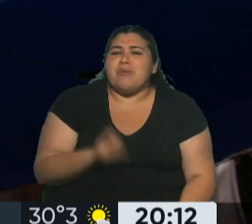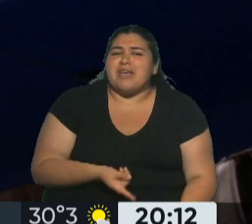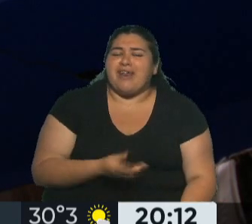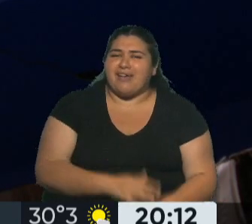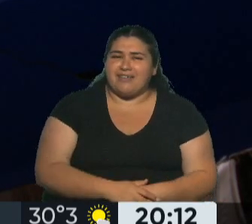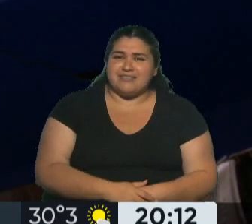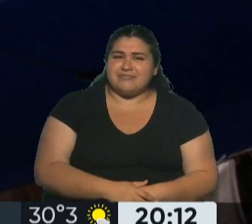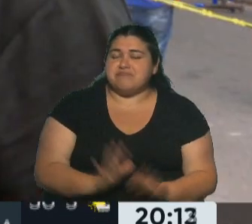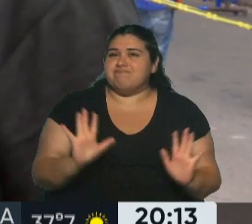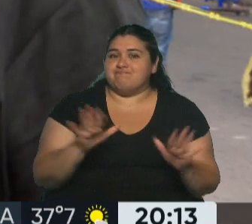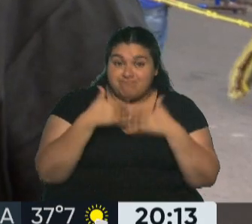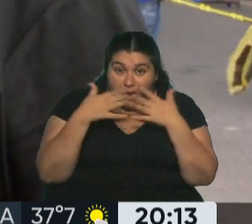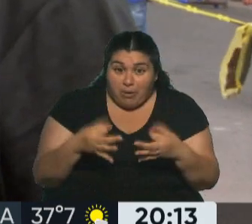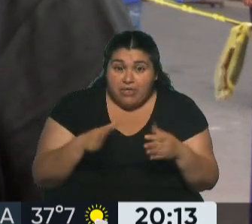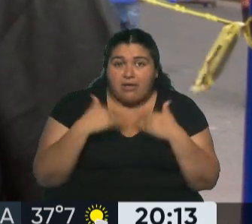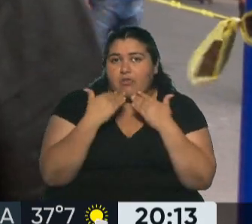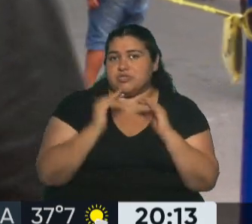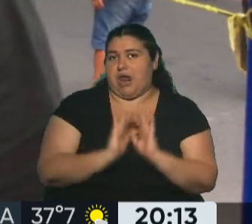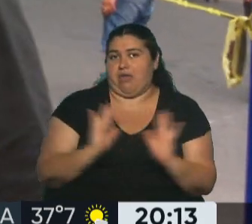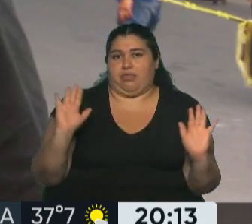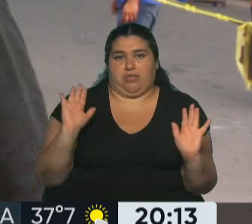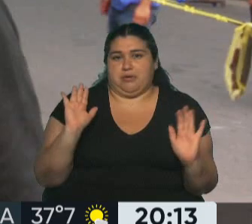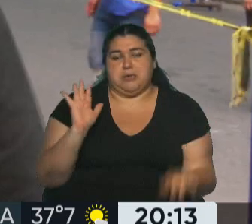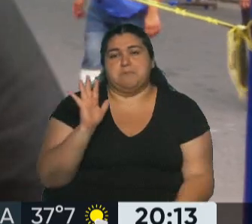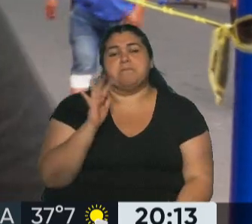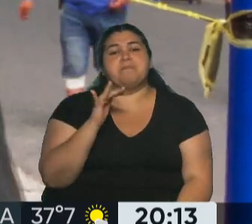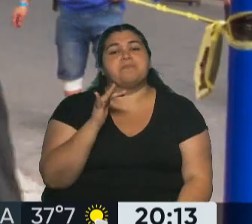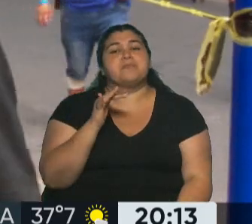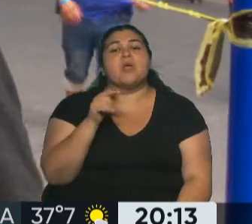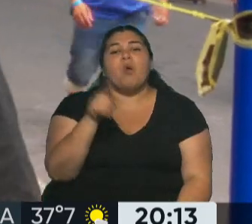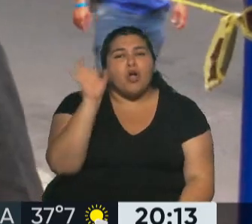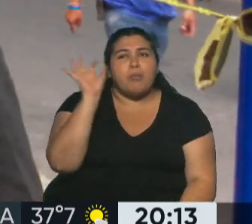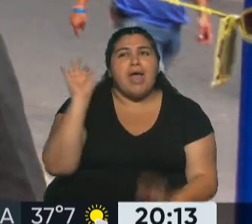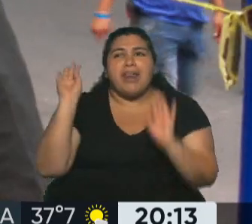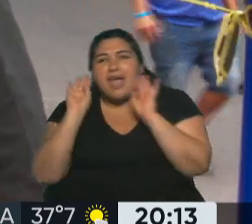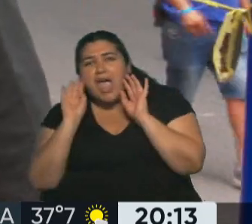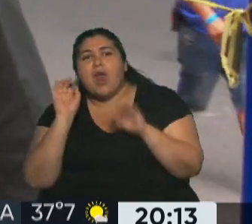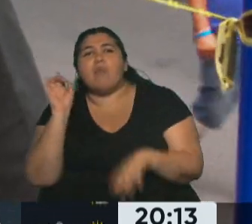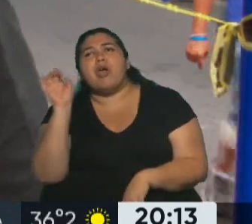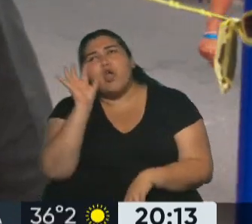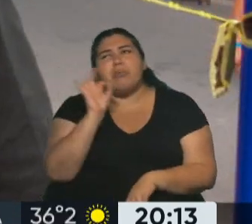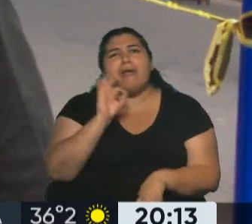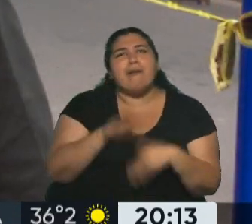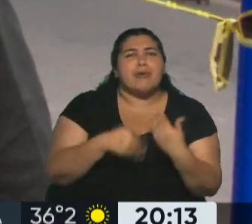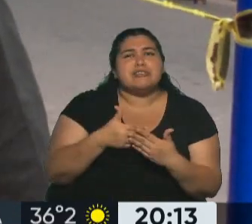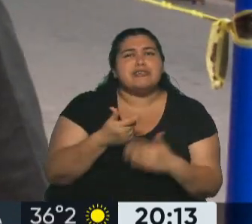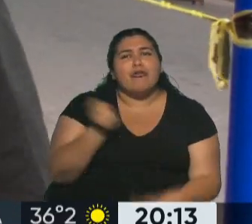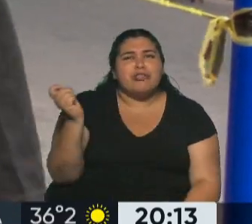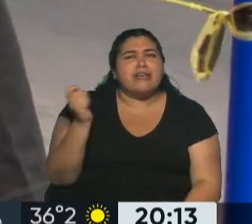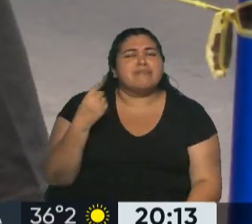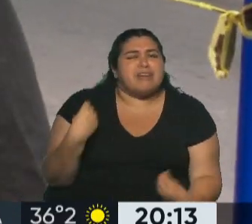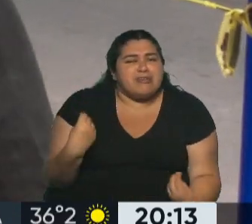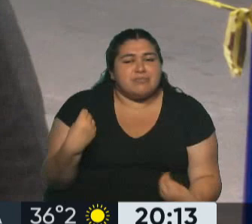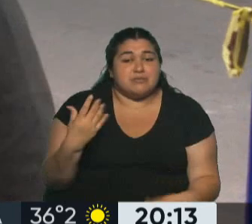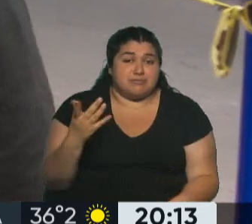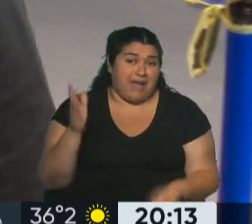sé no sé la verdad que no sé eh qué opinas de riquelme qué opinas de todo este proceso judicial que ha habido riquelme